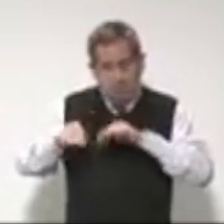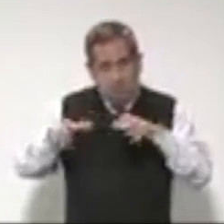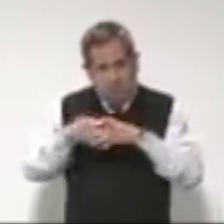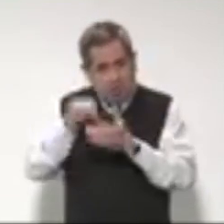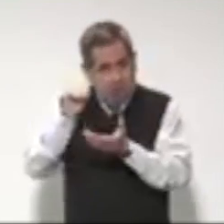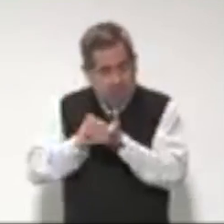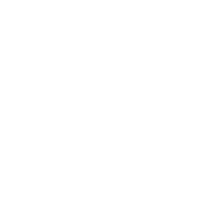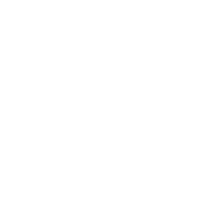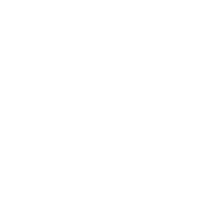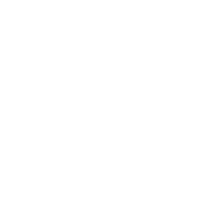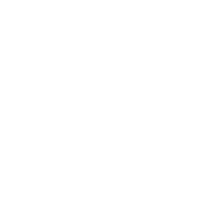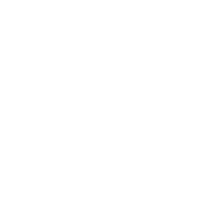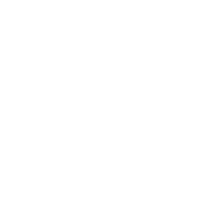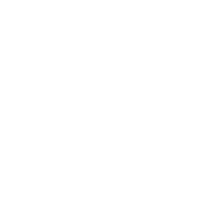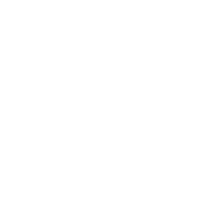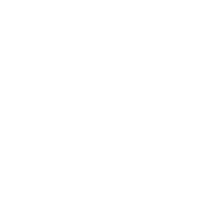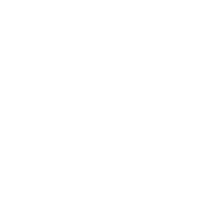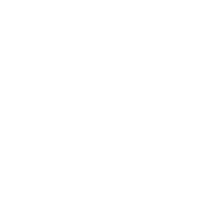instrumentación